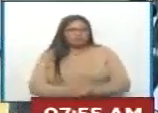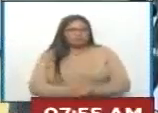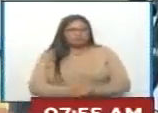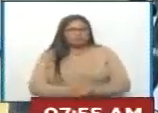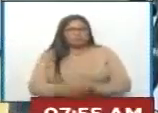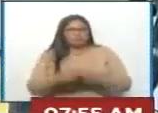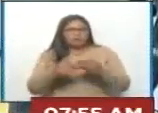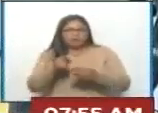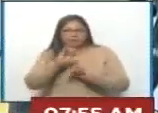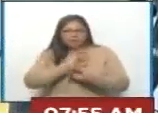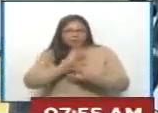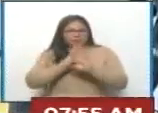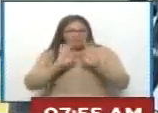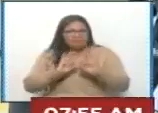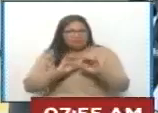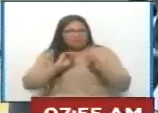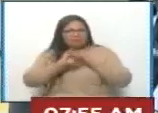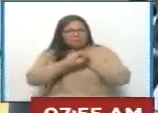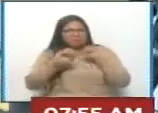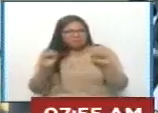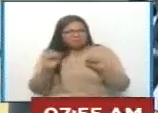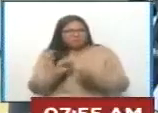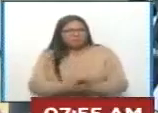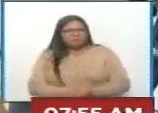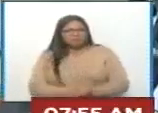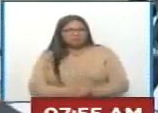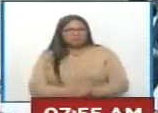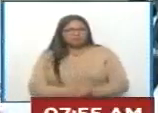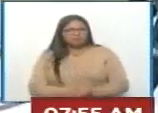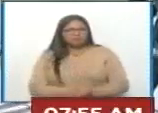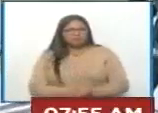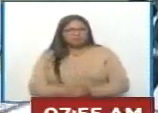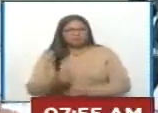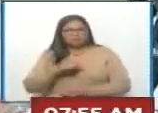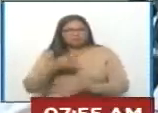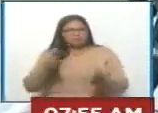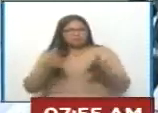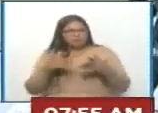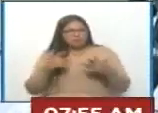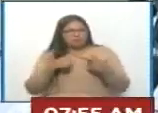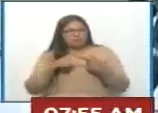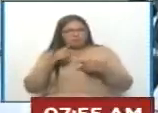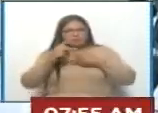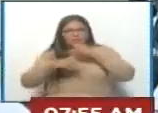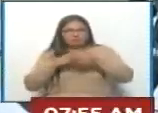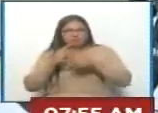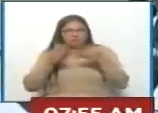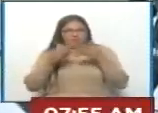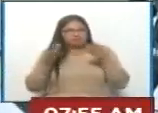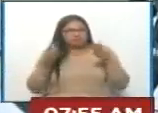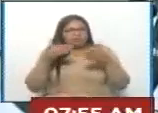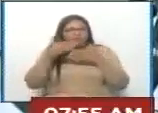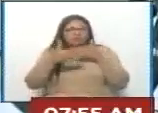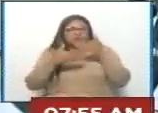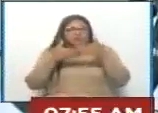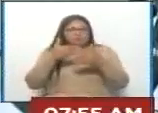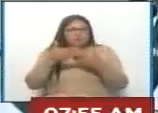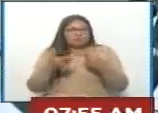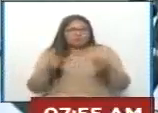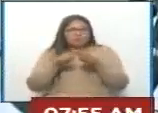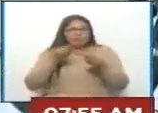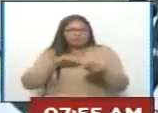es imposible una mayor remuneración. Eso lo estamos logrando. La producción viene expandiéndose y también